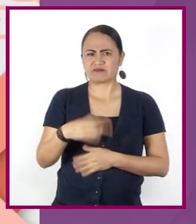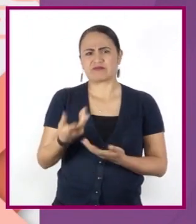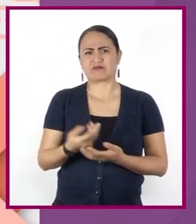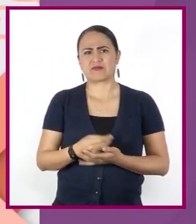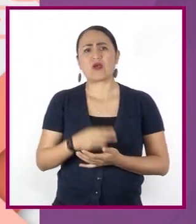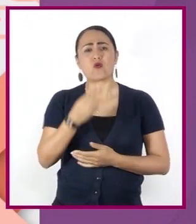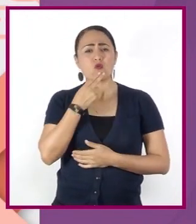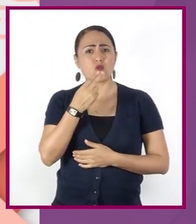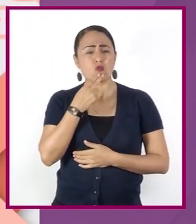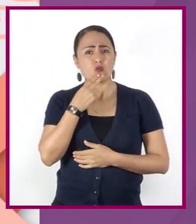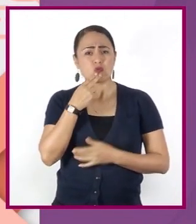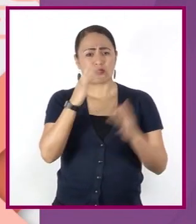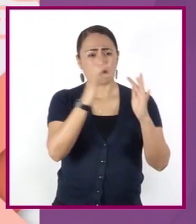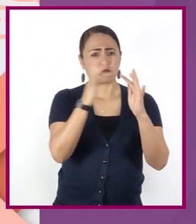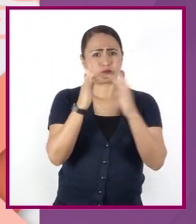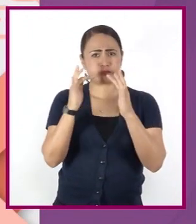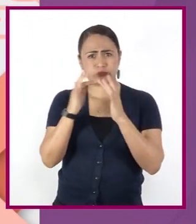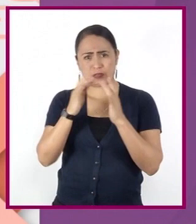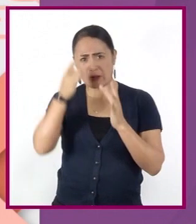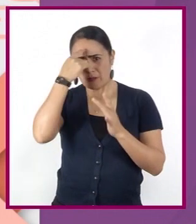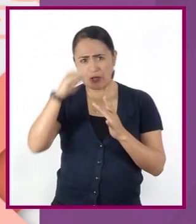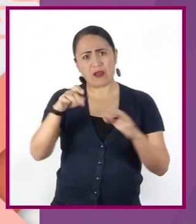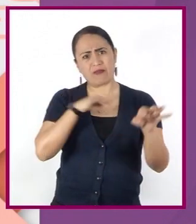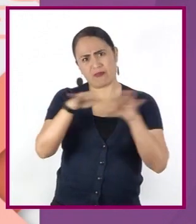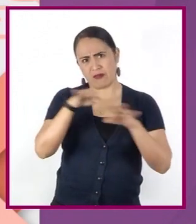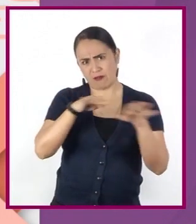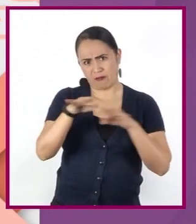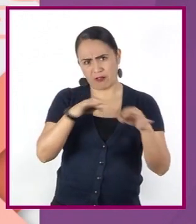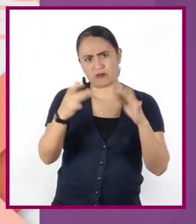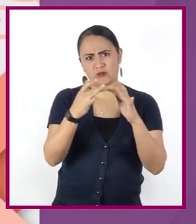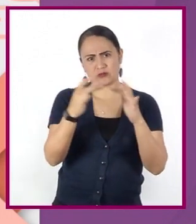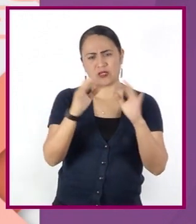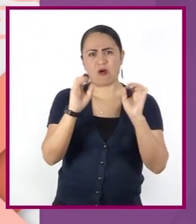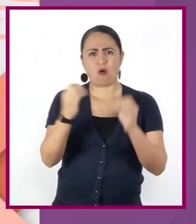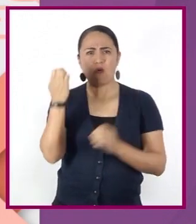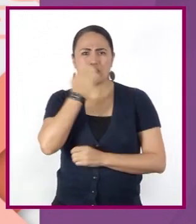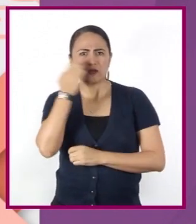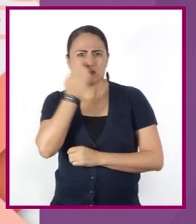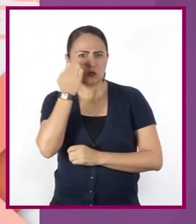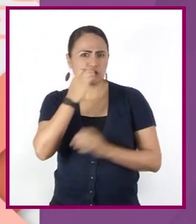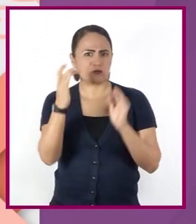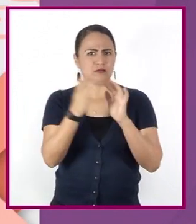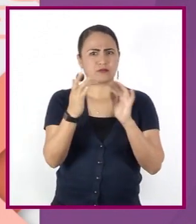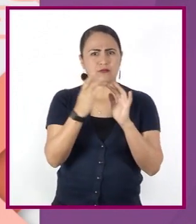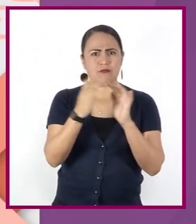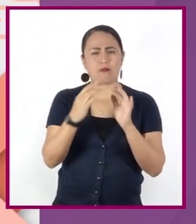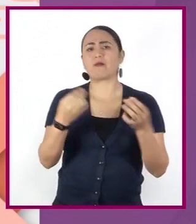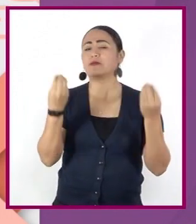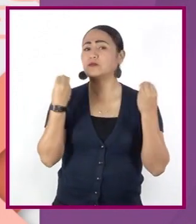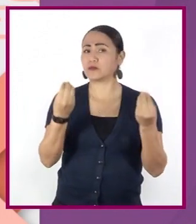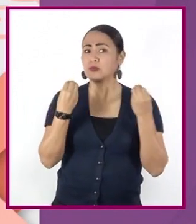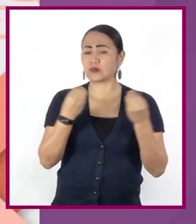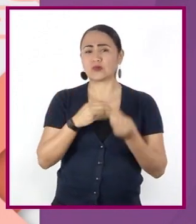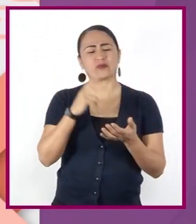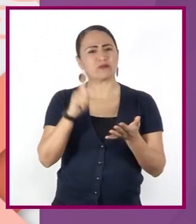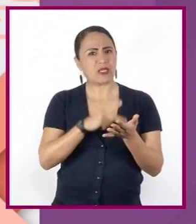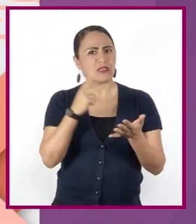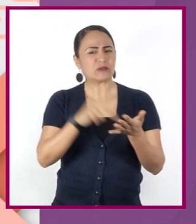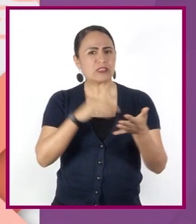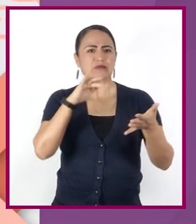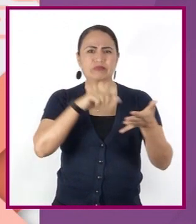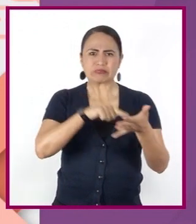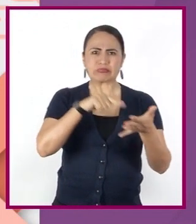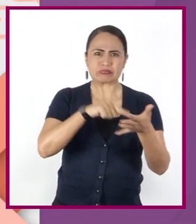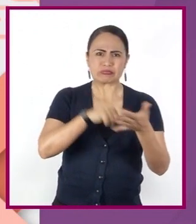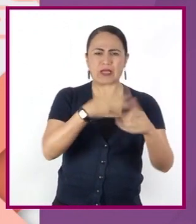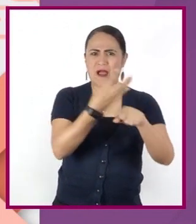mayoría utiliza esa red para conectarse a sus trabajos o para estudiar. Muchos de ellos intentaron repetidamente solucionar